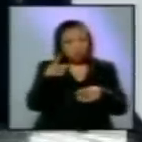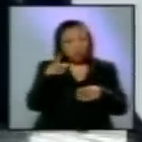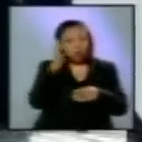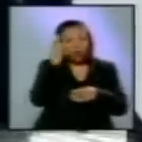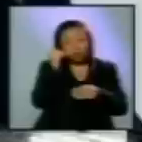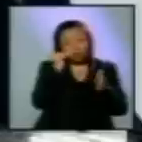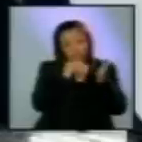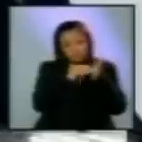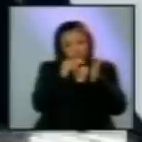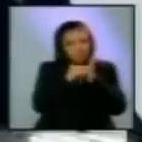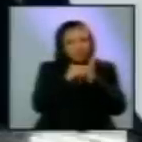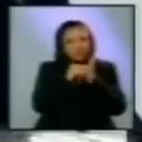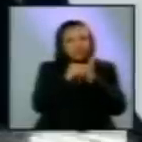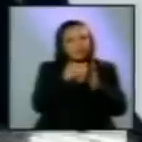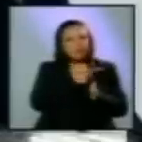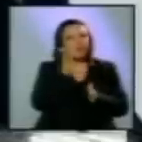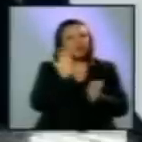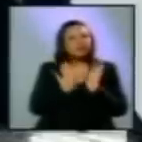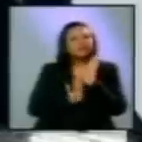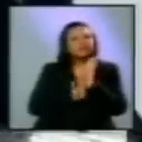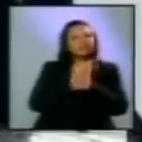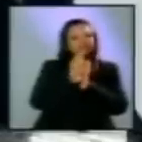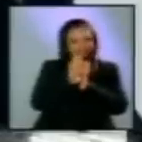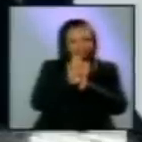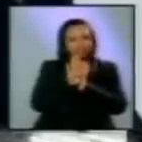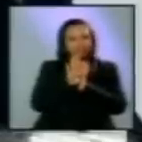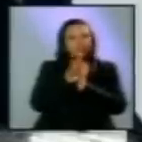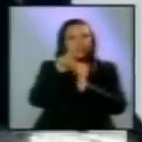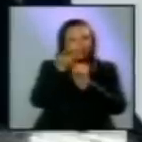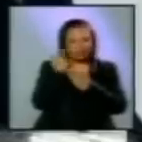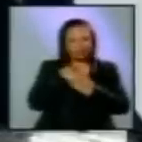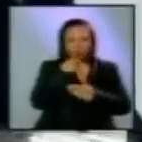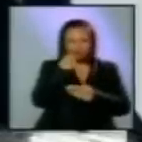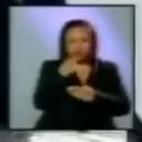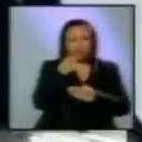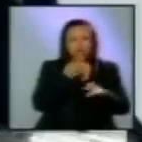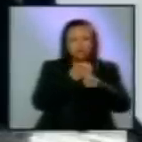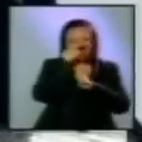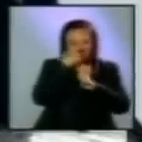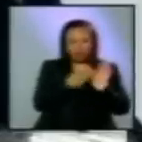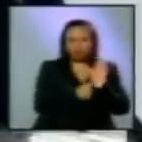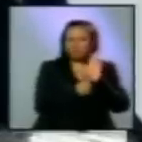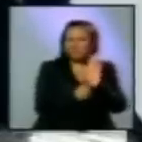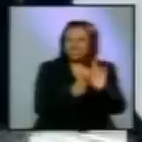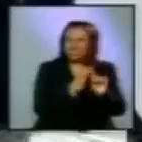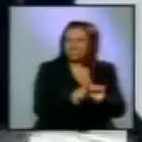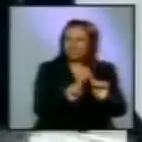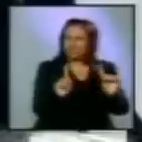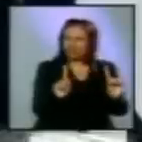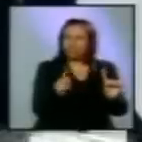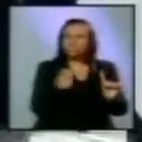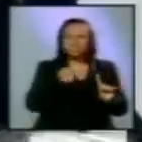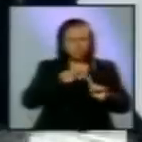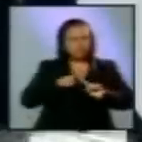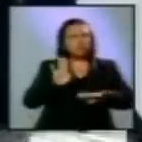como ya se ha dicho aquí, el Estado de México entregó cuentas muy diferentes. Sí, sí, soy diferente, porque he tenido